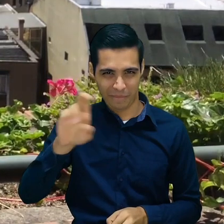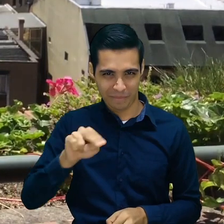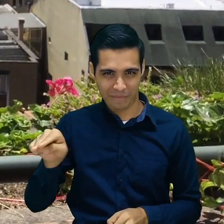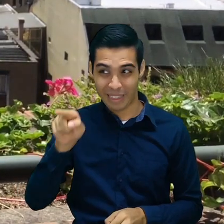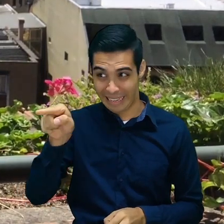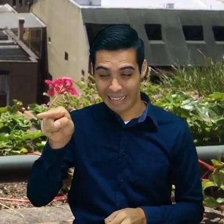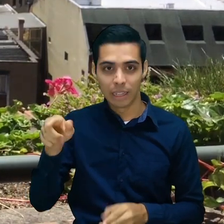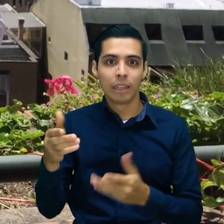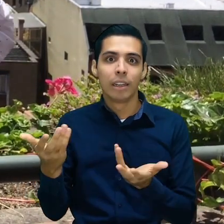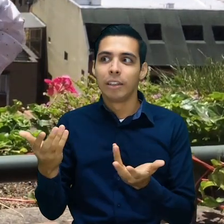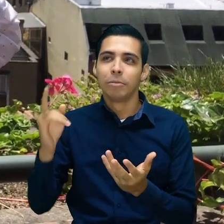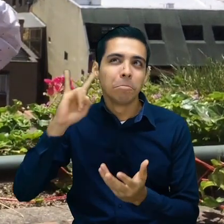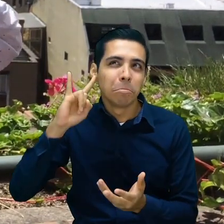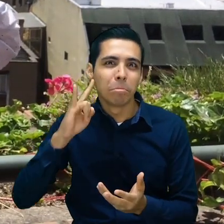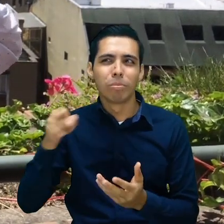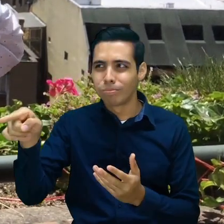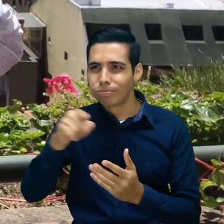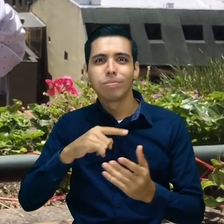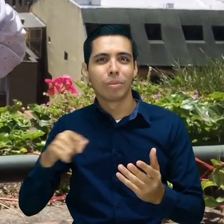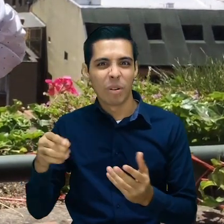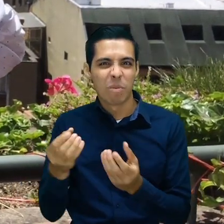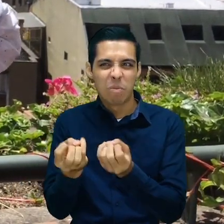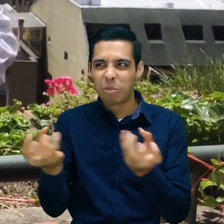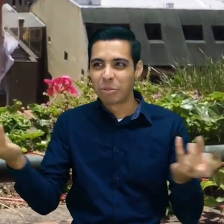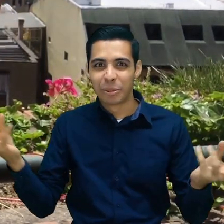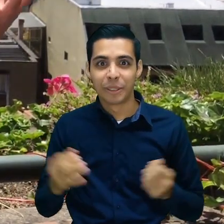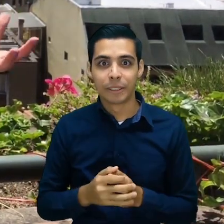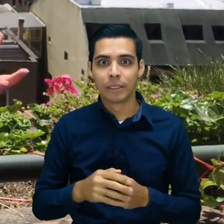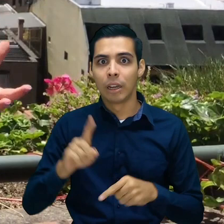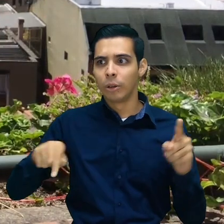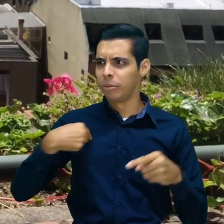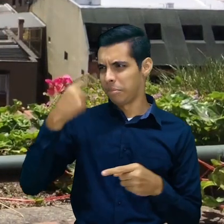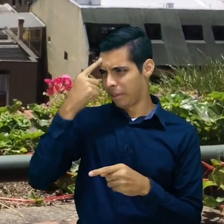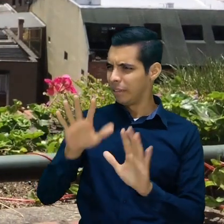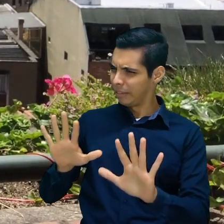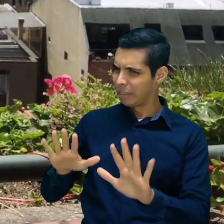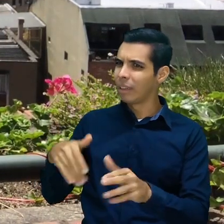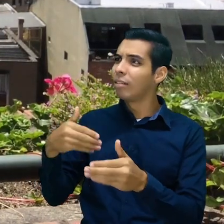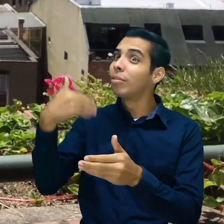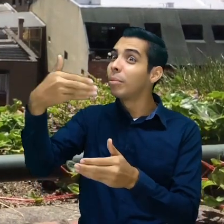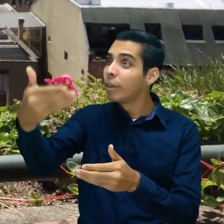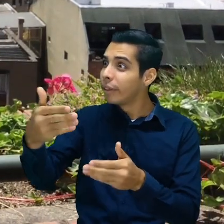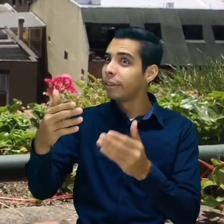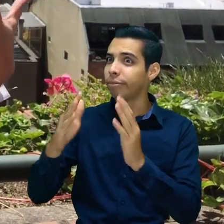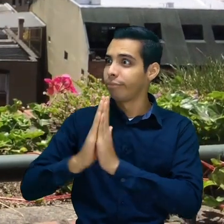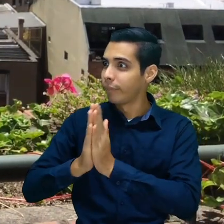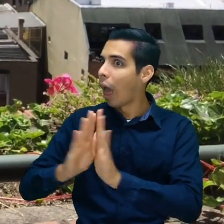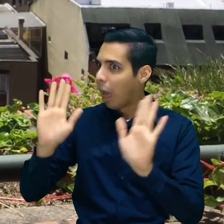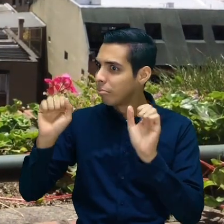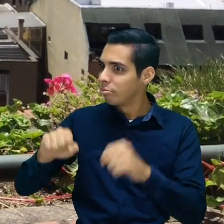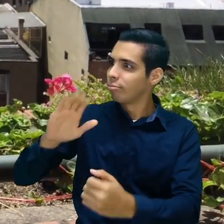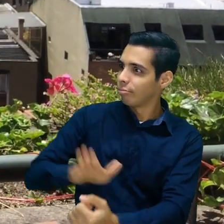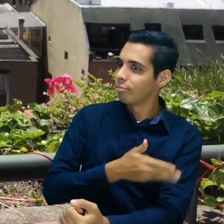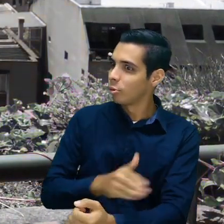entra una angustia existencial de pero ni siquiera es octubre todavía, por favor, dejen vivir a los meses pero también me